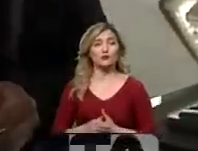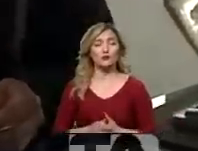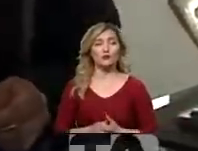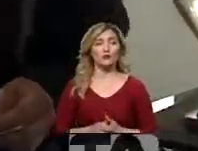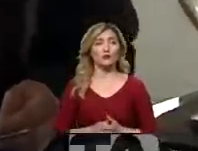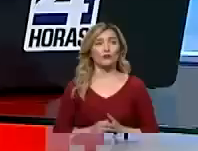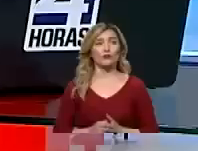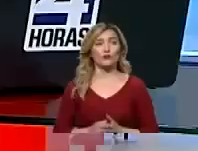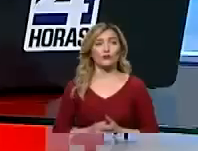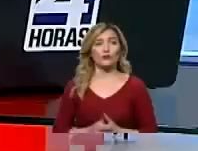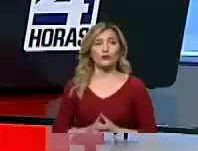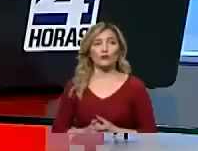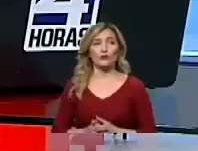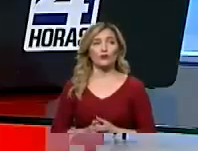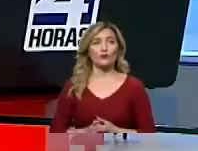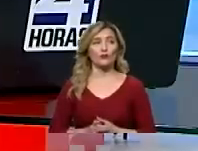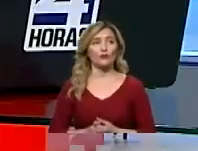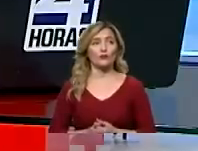24 horas.